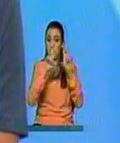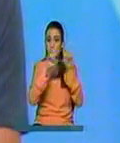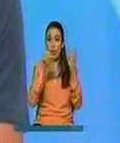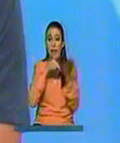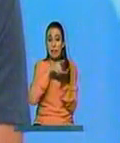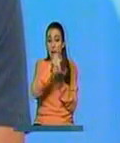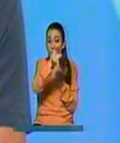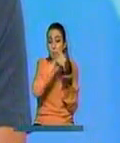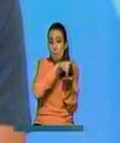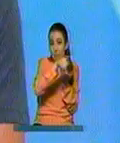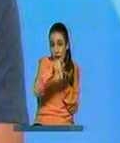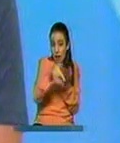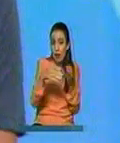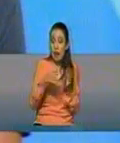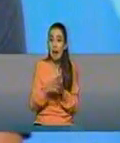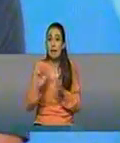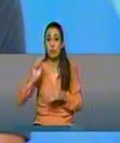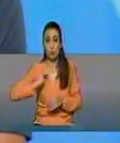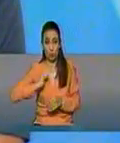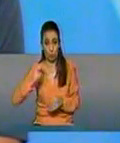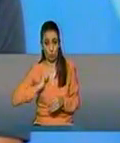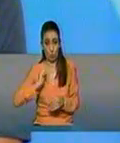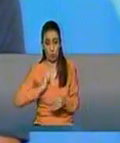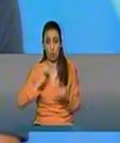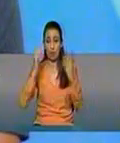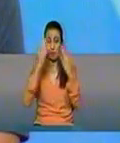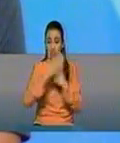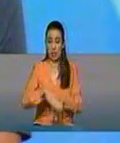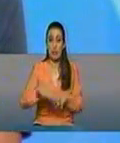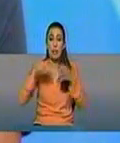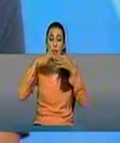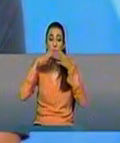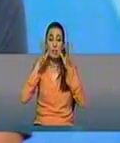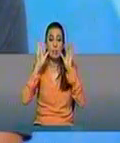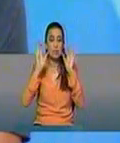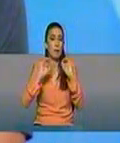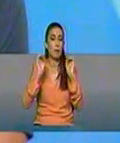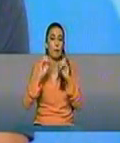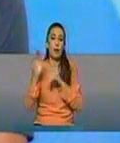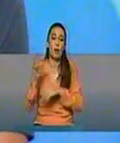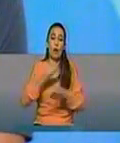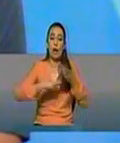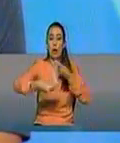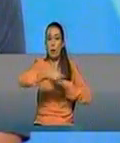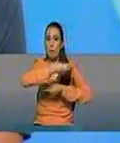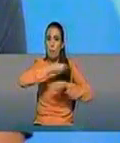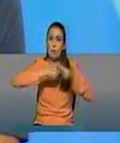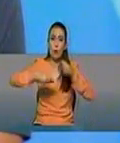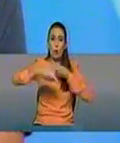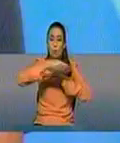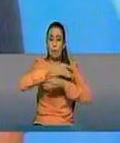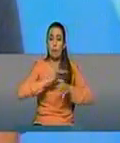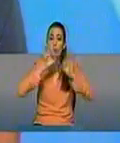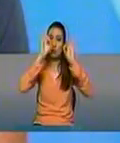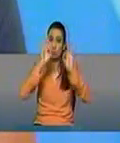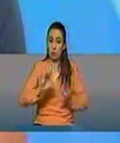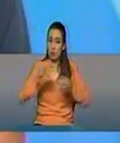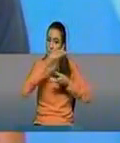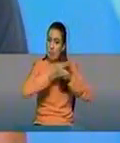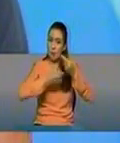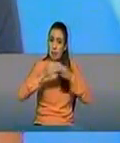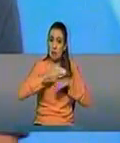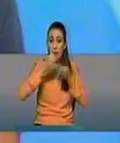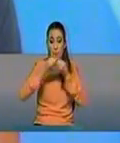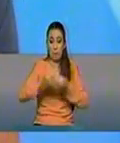marzo, y de los sueldos y sobresueldos que se terminan de hacer en diciembre, enero, hay muchas inversiones que terminan siendo inversiones suntuarias y terminan en la calle.